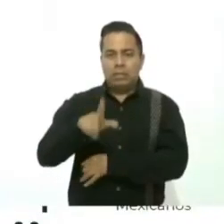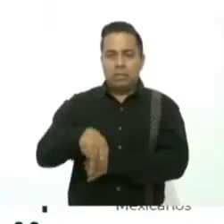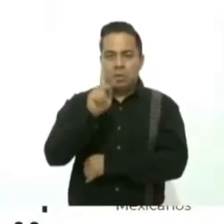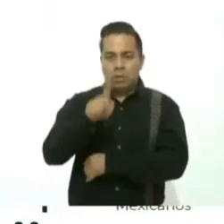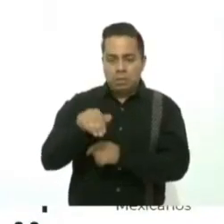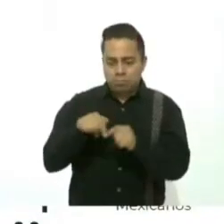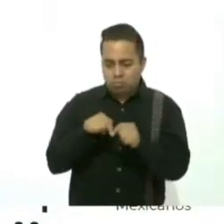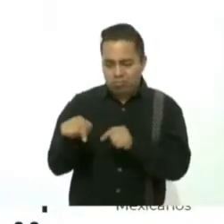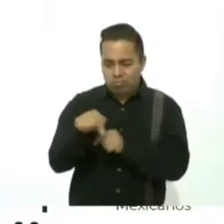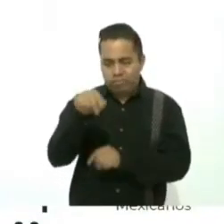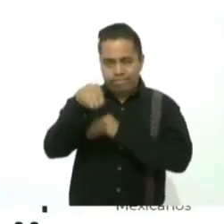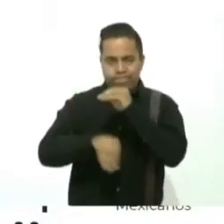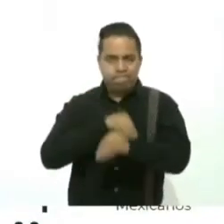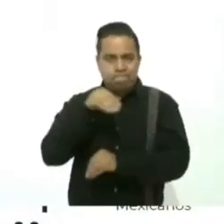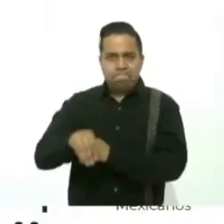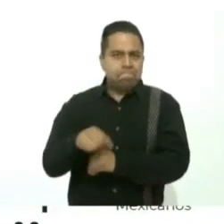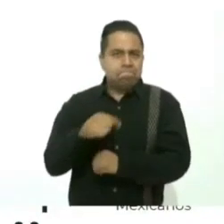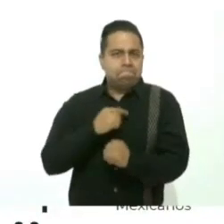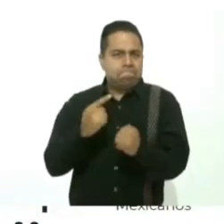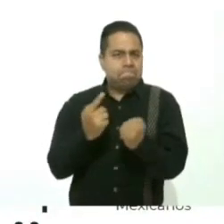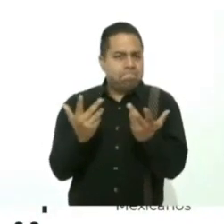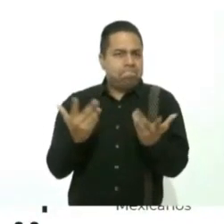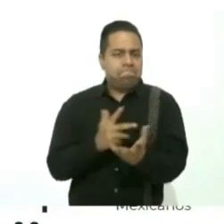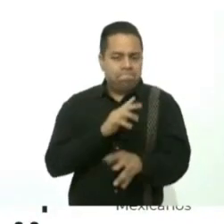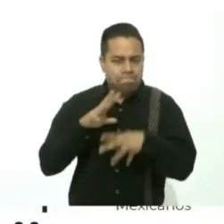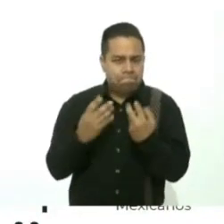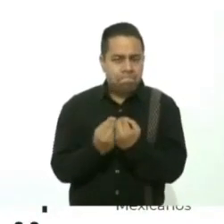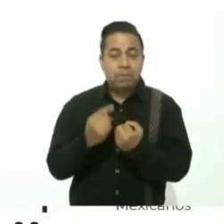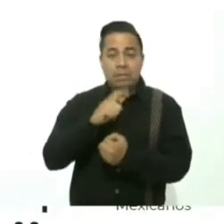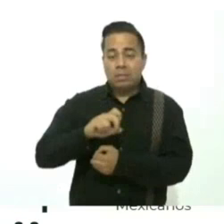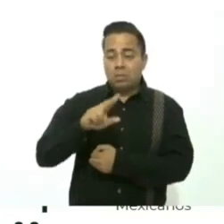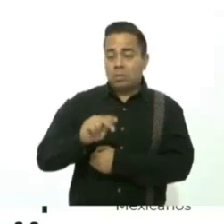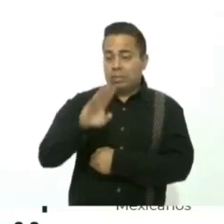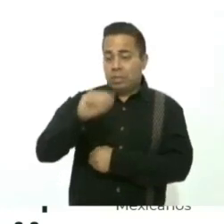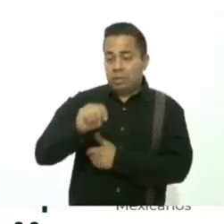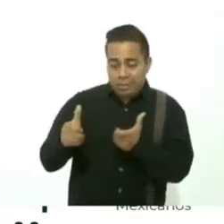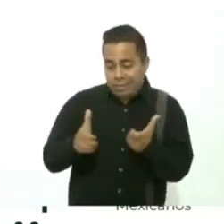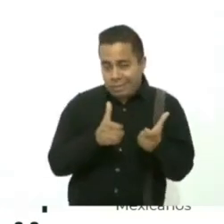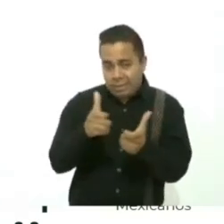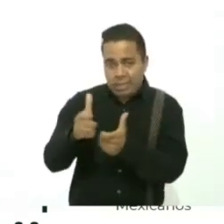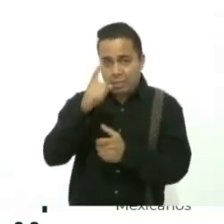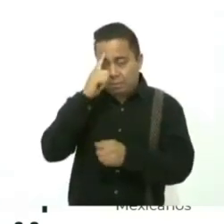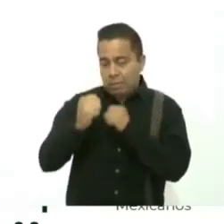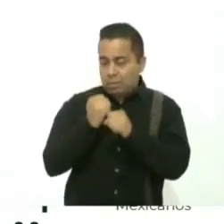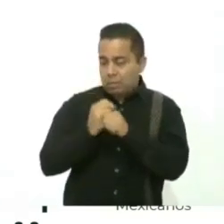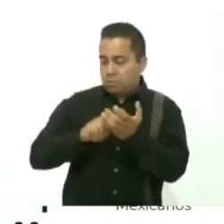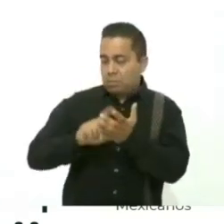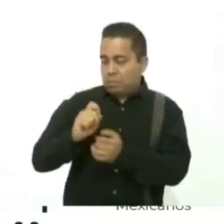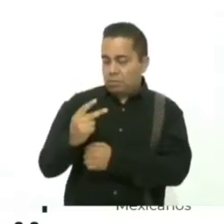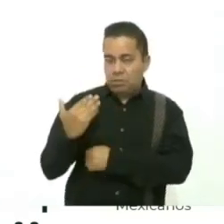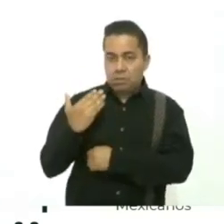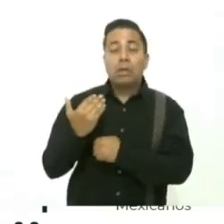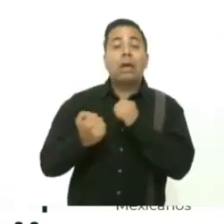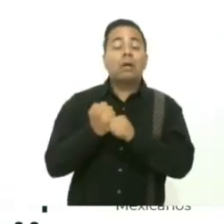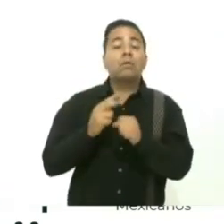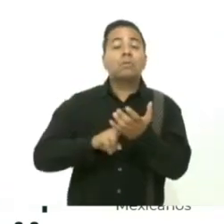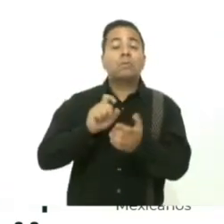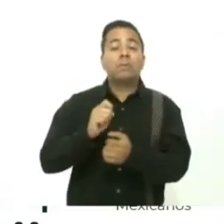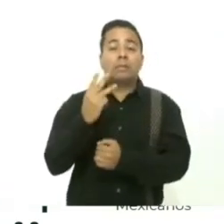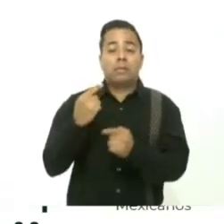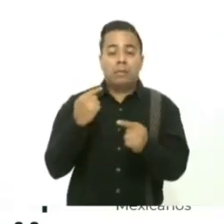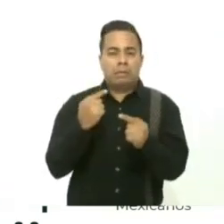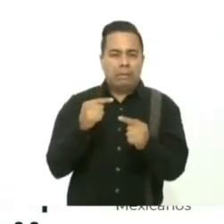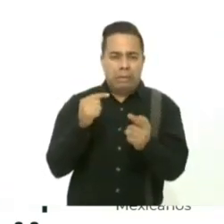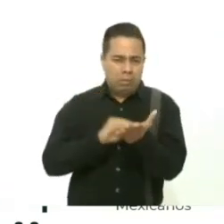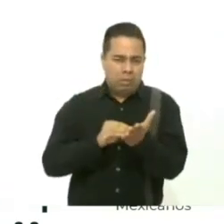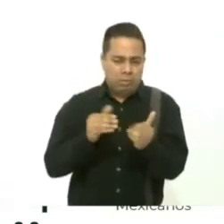kilómetros. ¿Qué hemos hecho en total? 189 caminos hasta 2022. En 2023 estamos